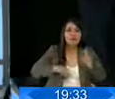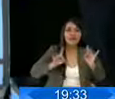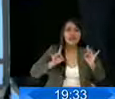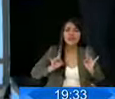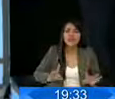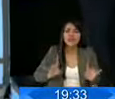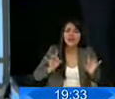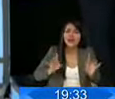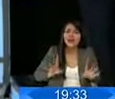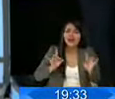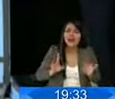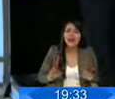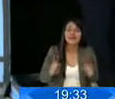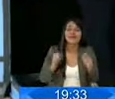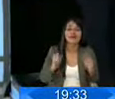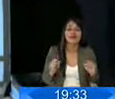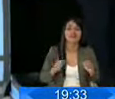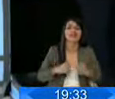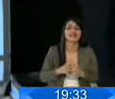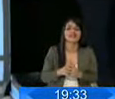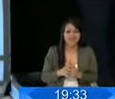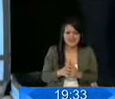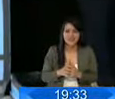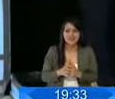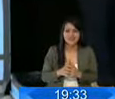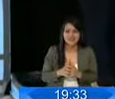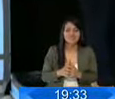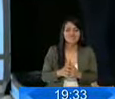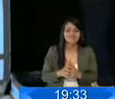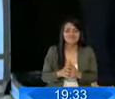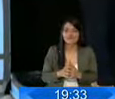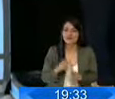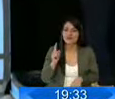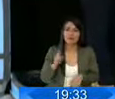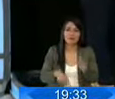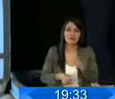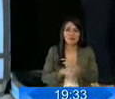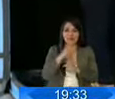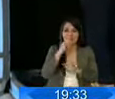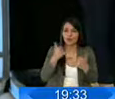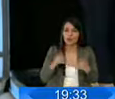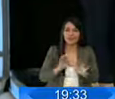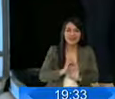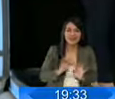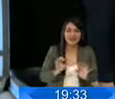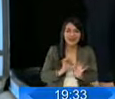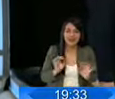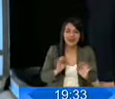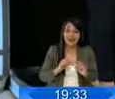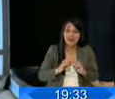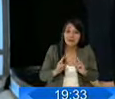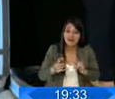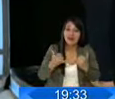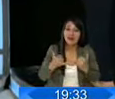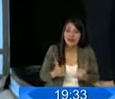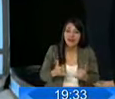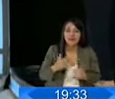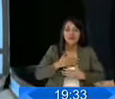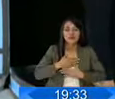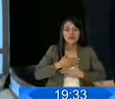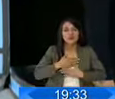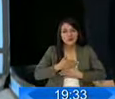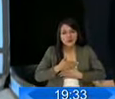extremadamente doloroso. Limitado por completo de los pequeños placeres de la vida, Michael ha encontrado un aliciente gracias